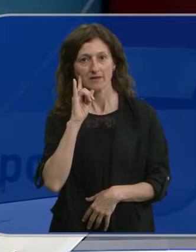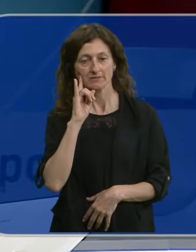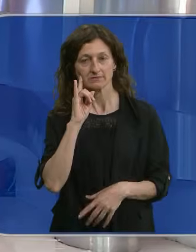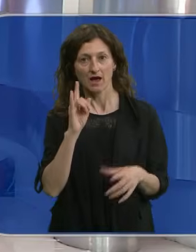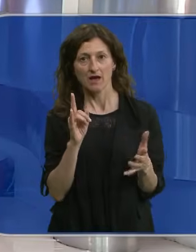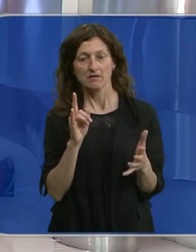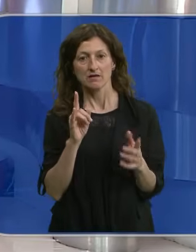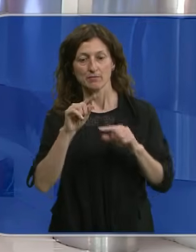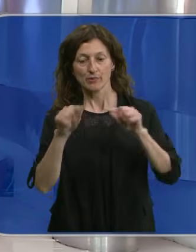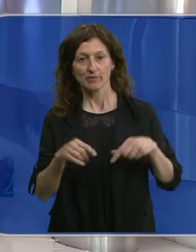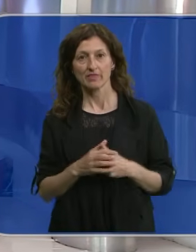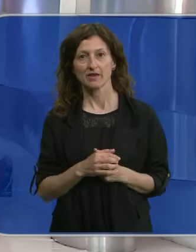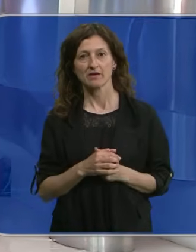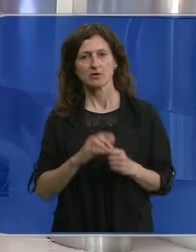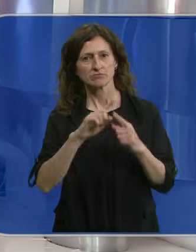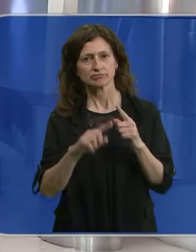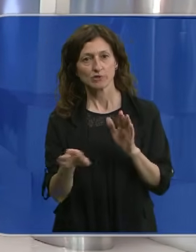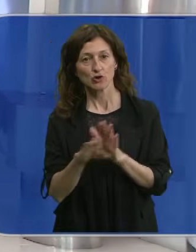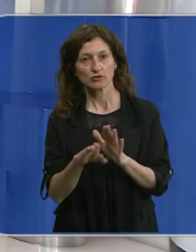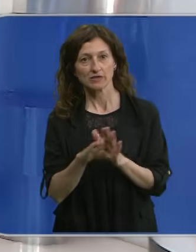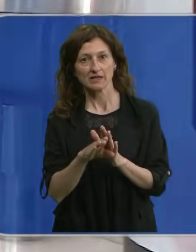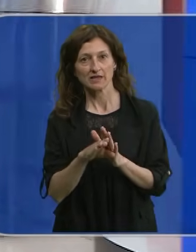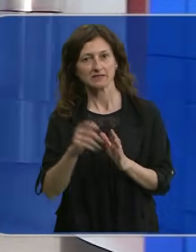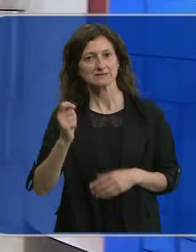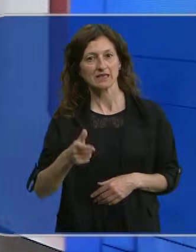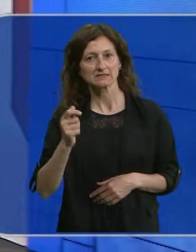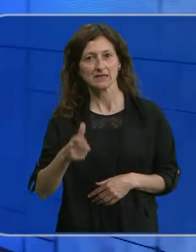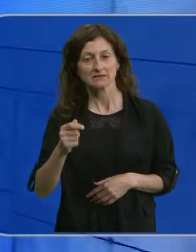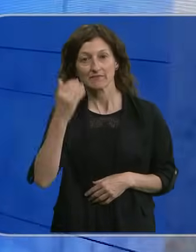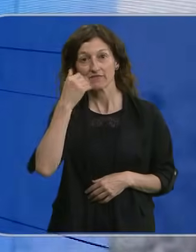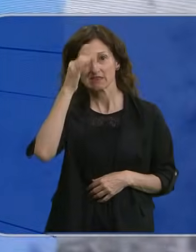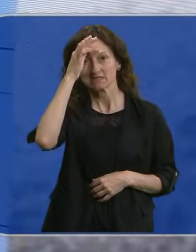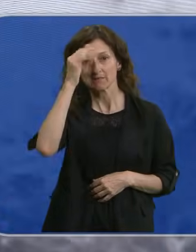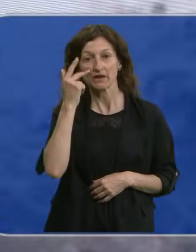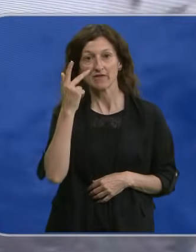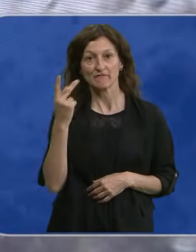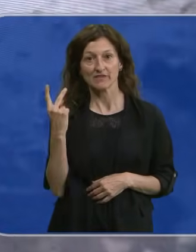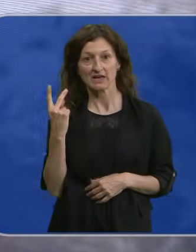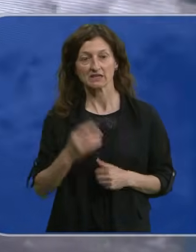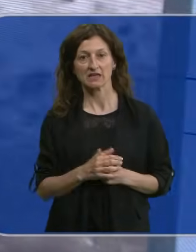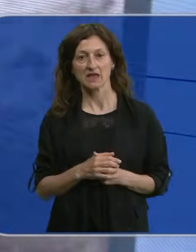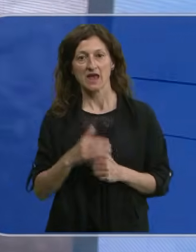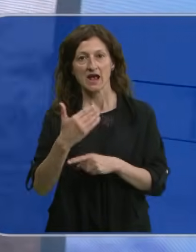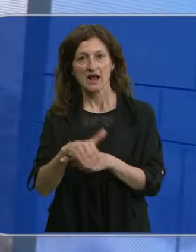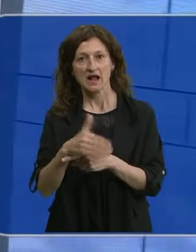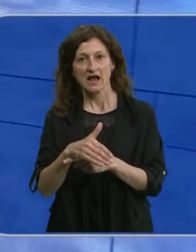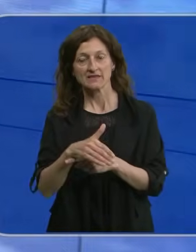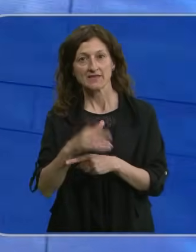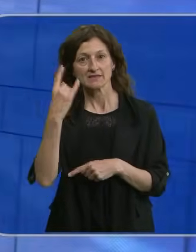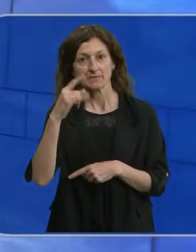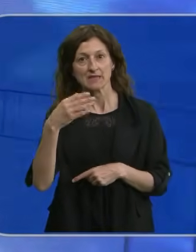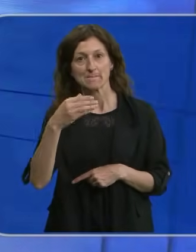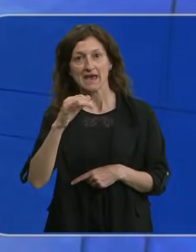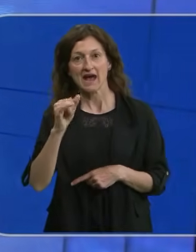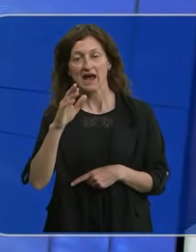varias provincias, Sergio. No nos vamos a librar de las tormentas, Antonio. Han sido protagonistas, como bien dices, durante todo el fin de semana. Fíjense cómo dejaban las calles de la localidad salmantina de